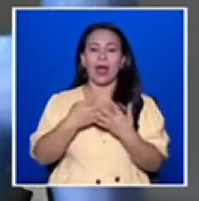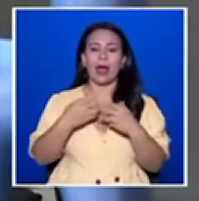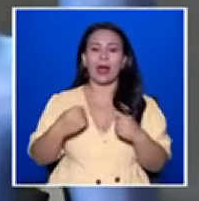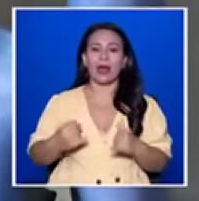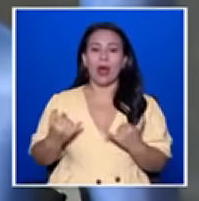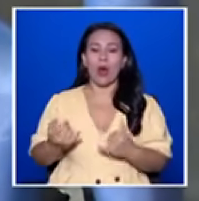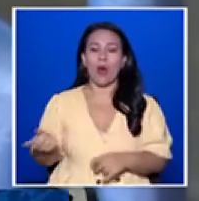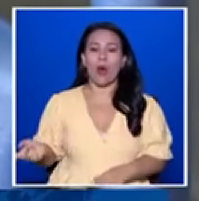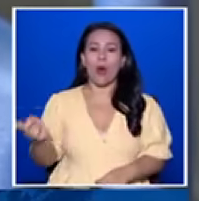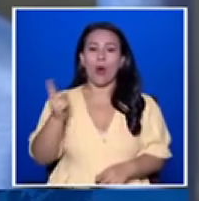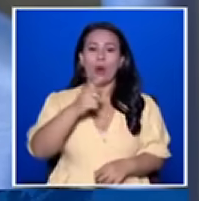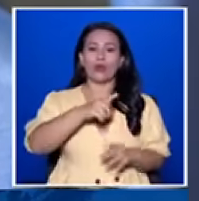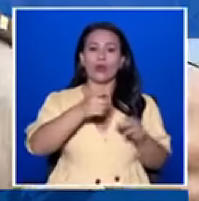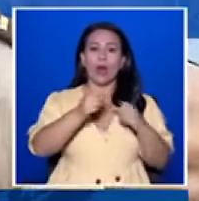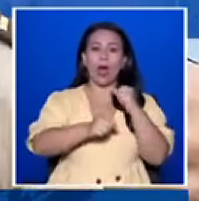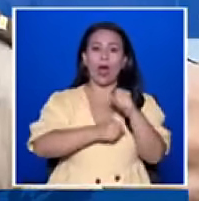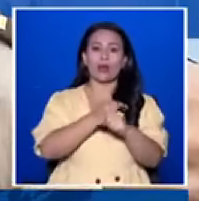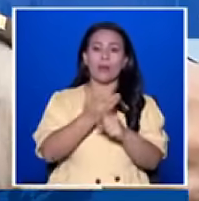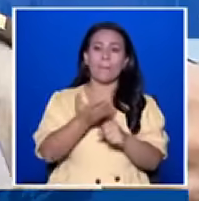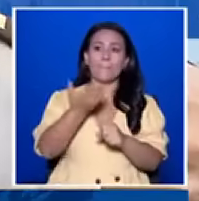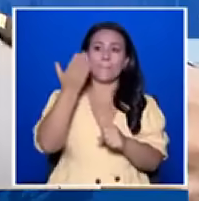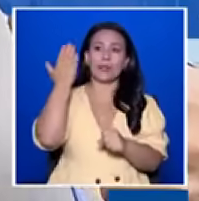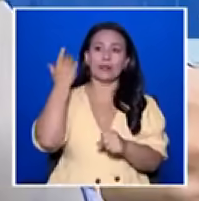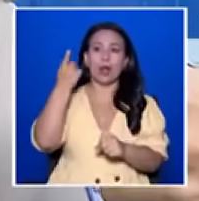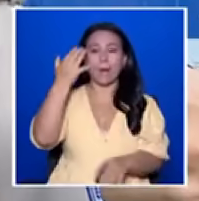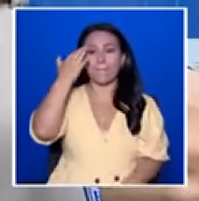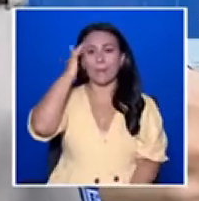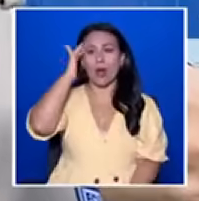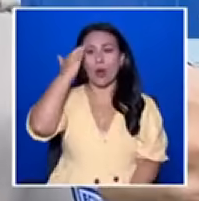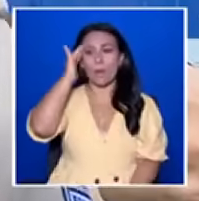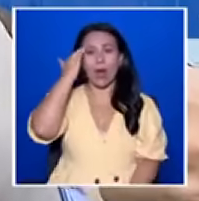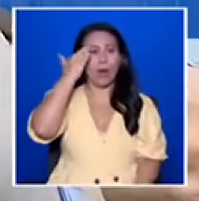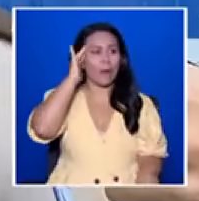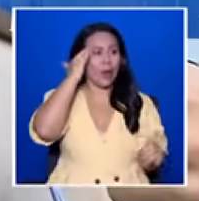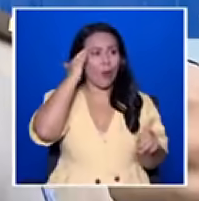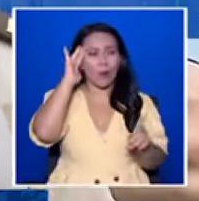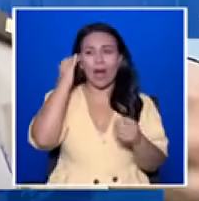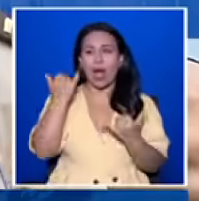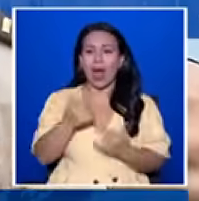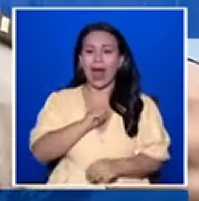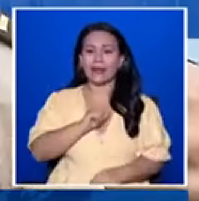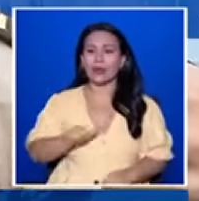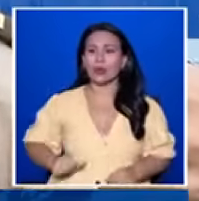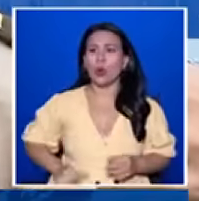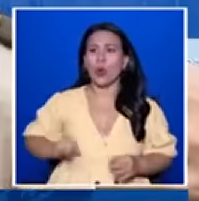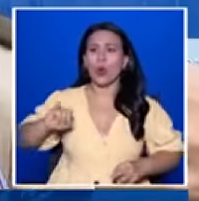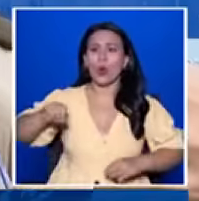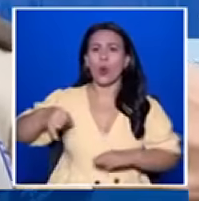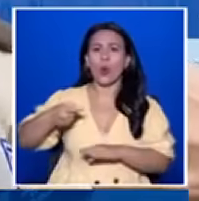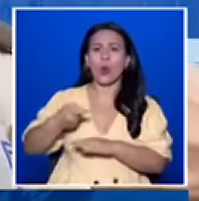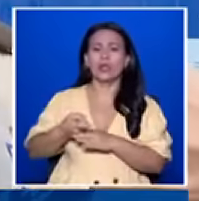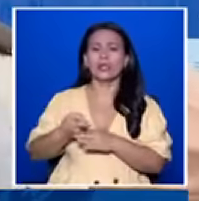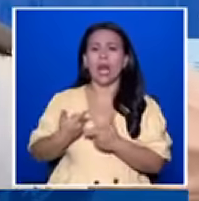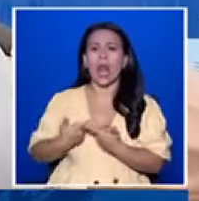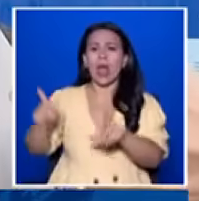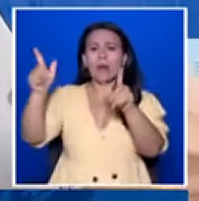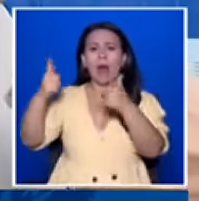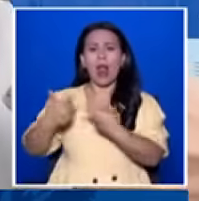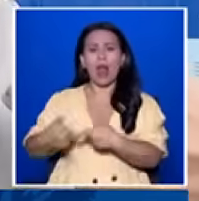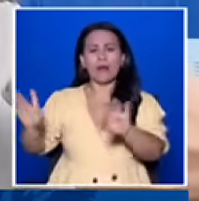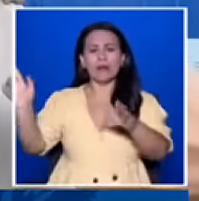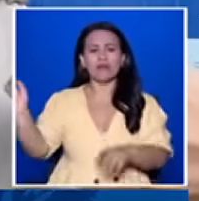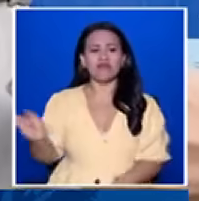el otro el año pasado. Nos tiene muy preocupados el accionar de la justicia. Esto se ha vuelto una puerta giratoria para los